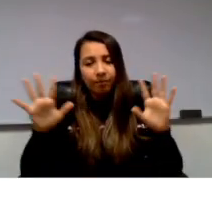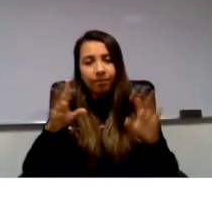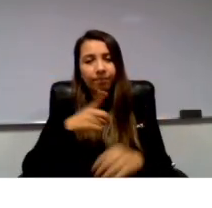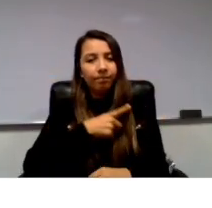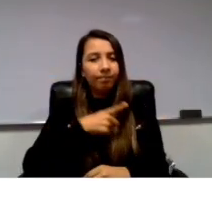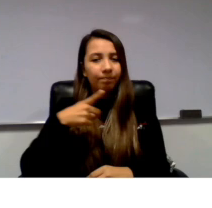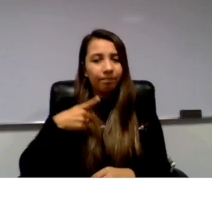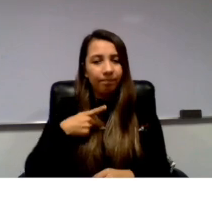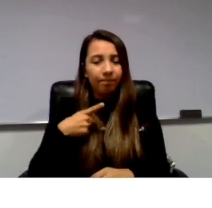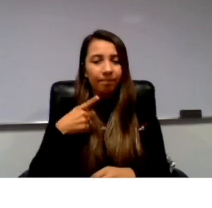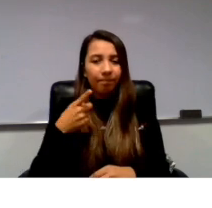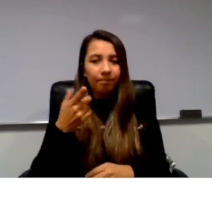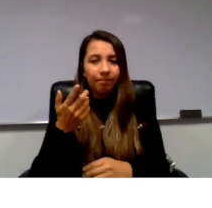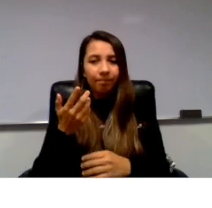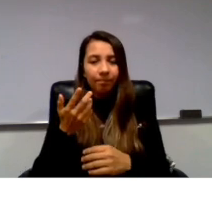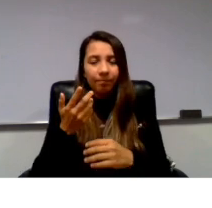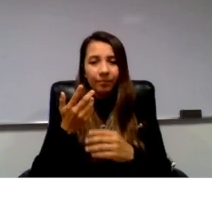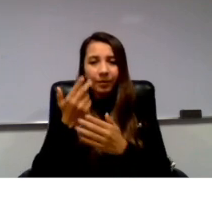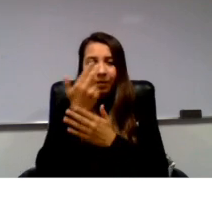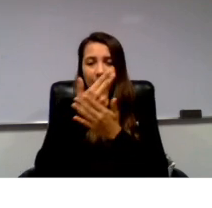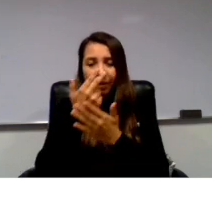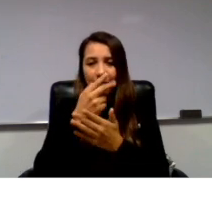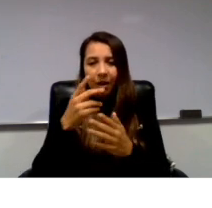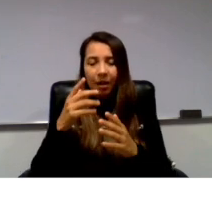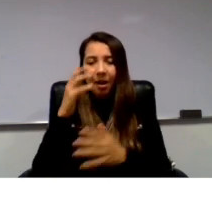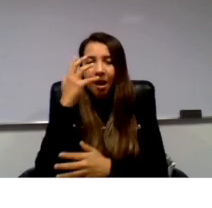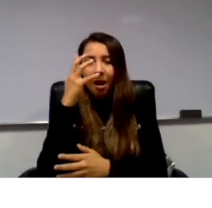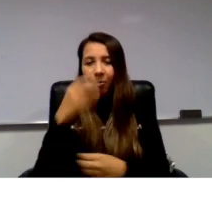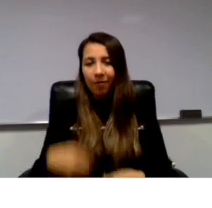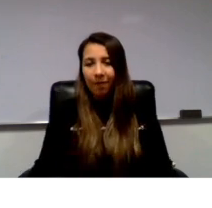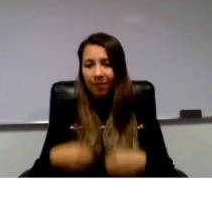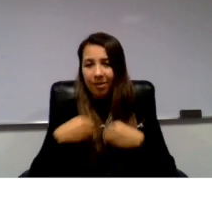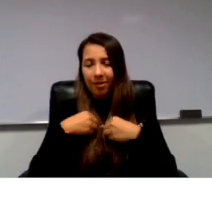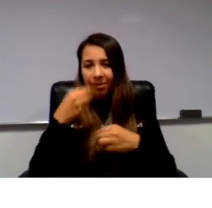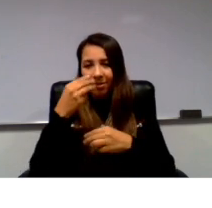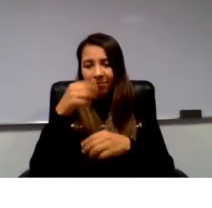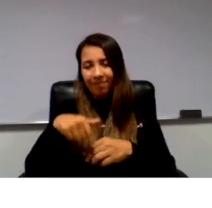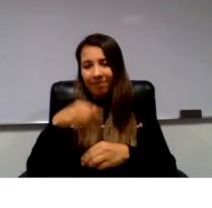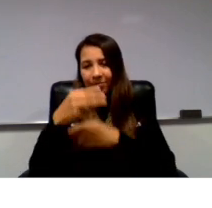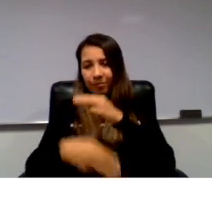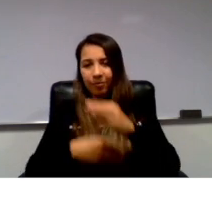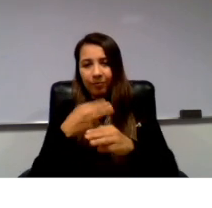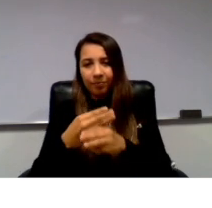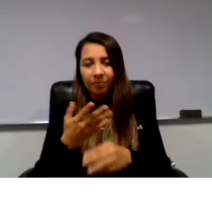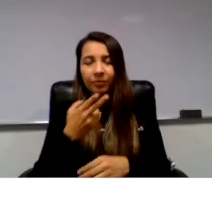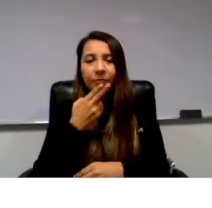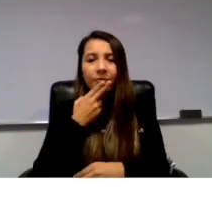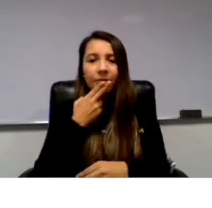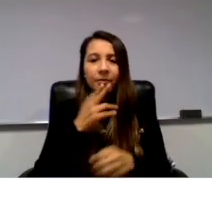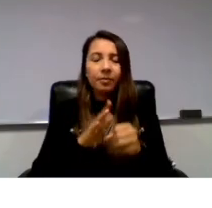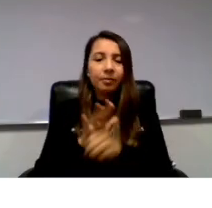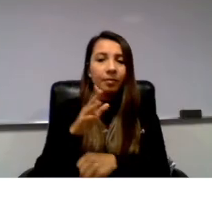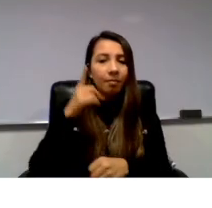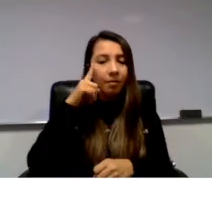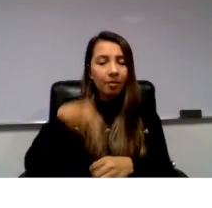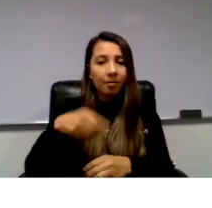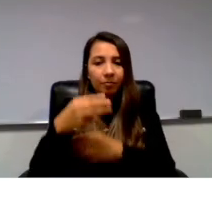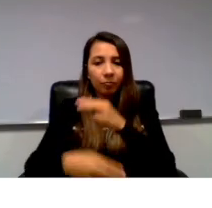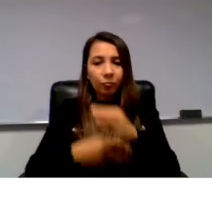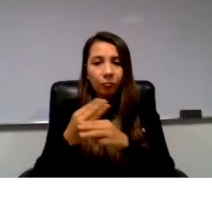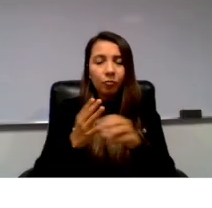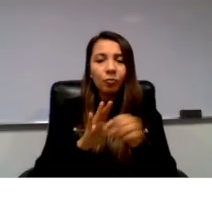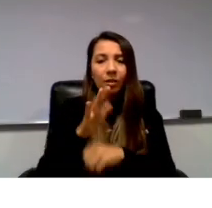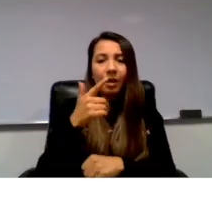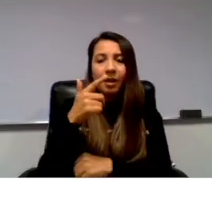deben de estar dibujados en el árbol de la vida en la Tierra, ¿no? Lo que pasa es que, claro, ¿qué gen usas para dibujar el árbol de la vida en la Tierra o cuáles genes